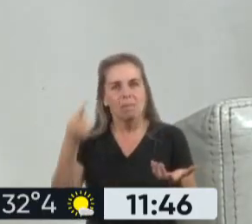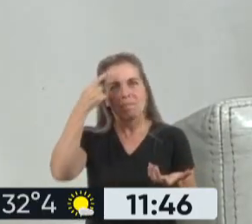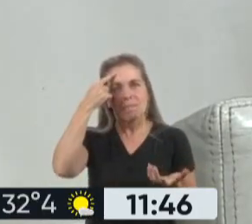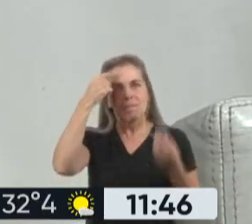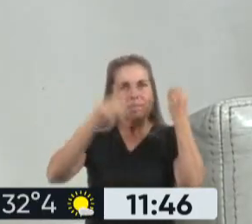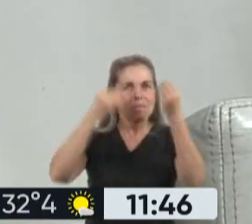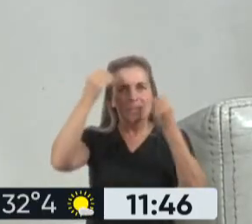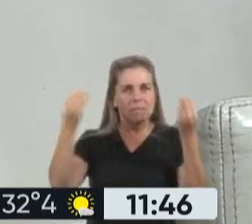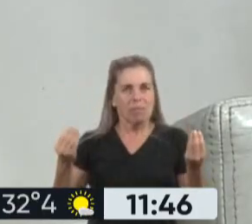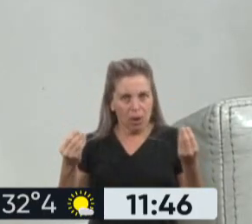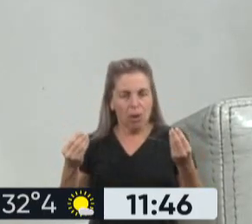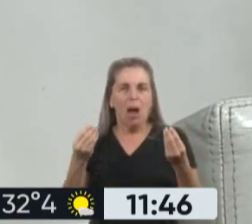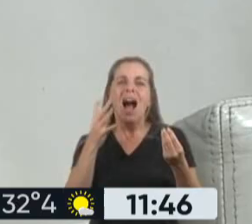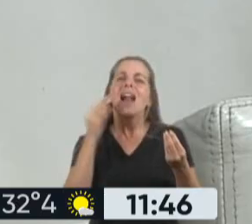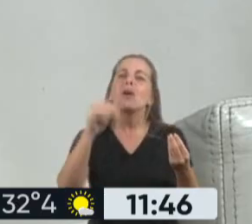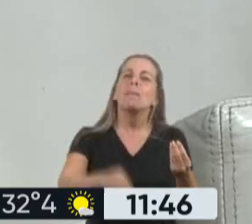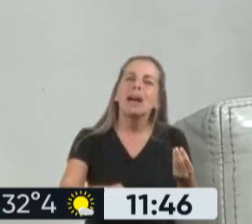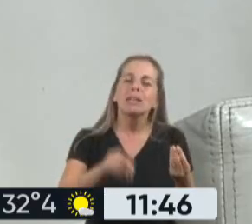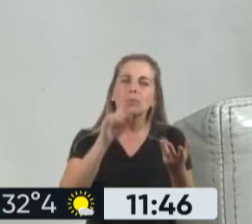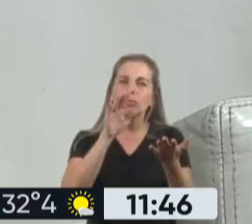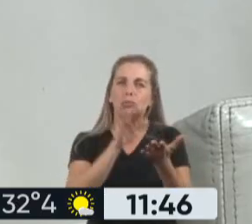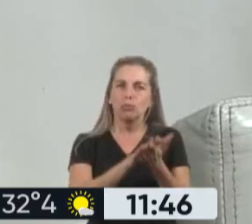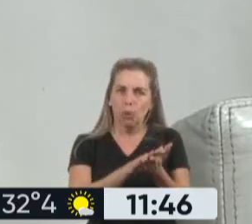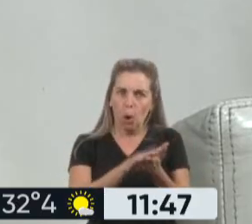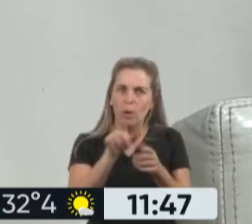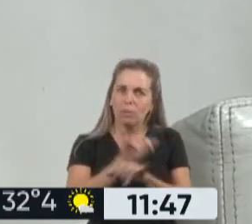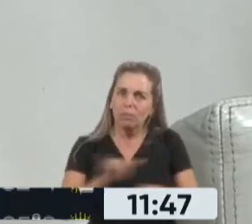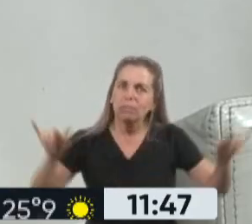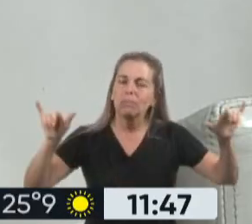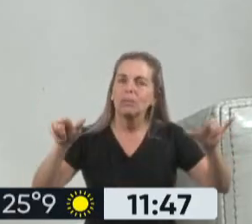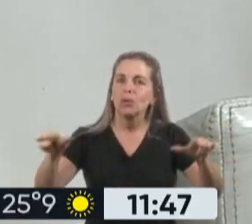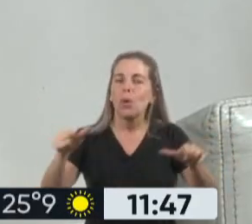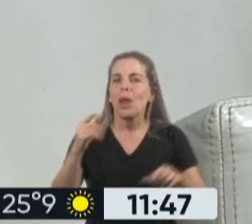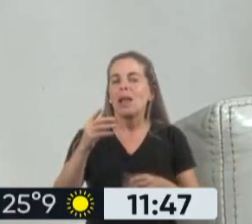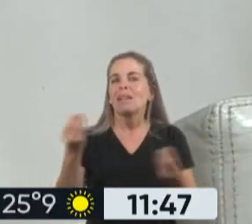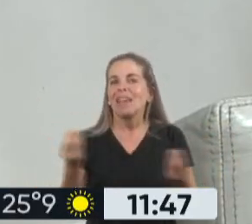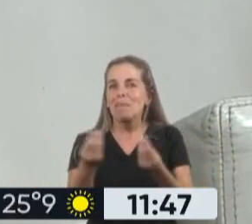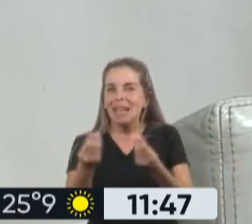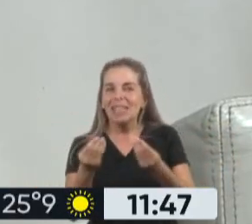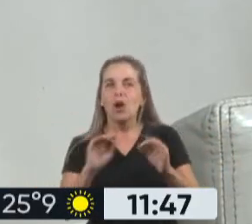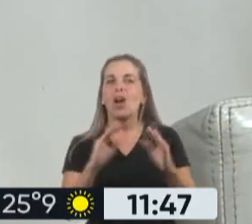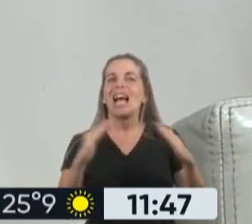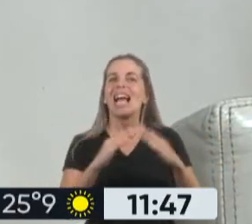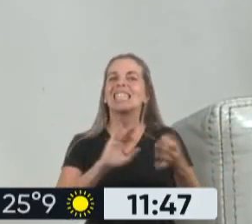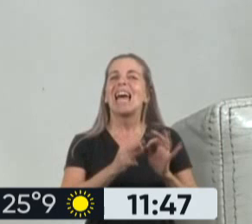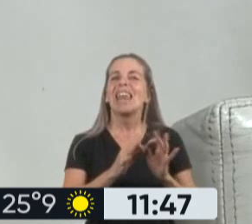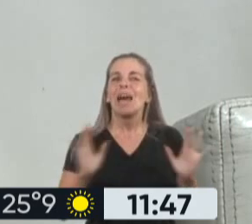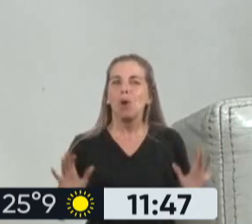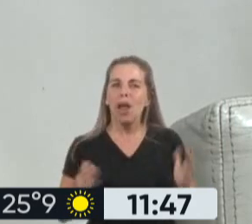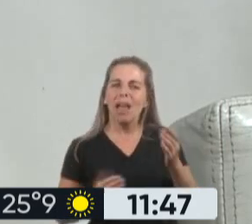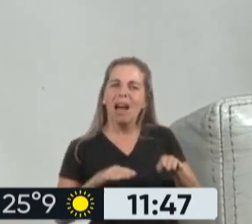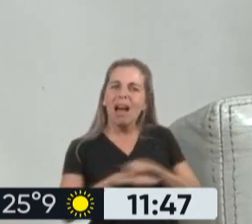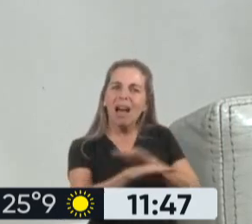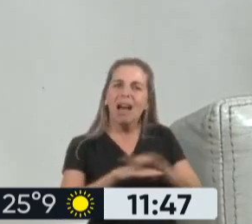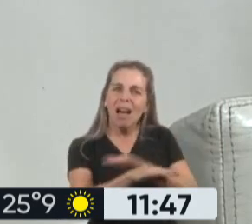el partido opositor. Y una cosita más sobre lo del anuncio de dejar de imprimir billetes de 1.000 y 2.000 pesos. ¿Tiene que ver con intentar